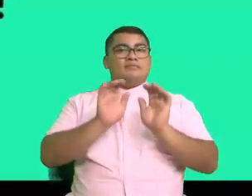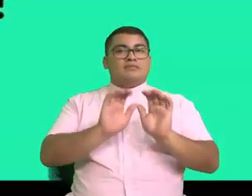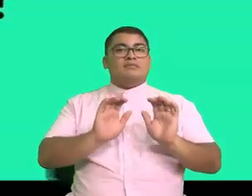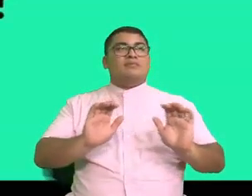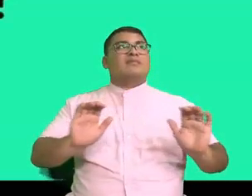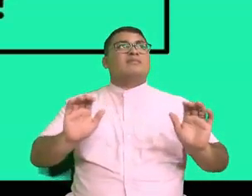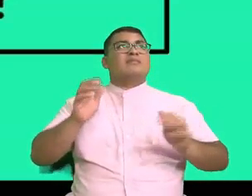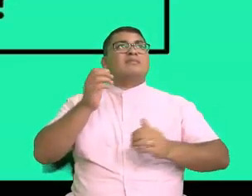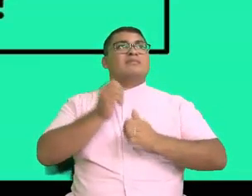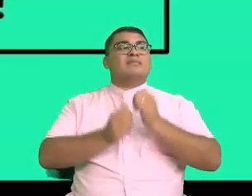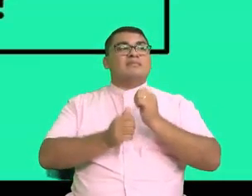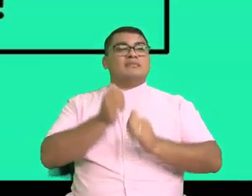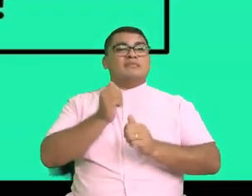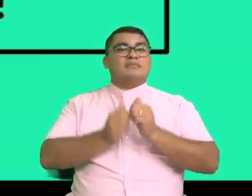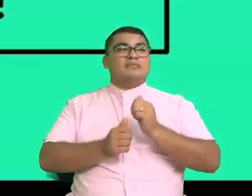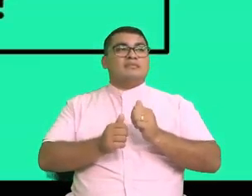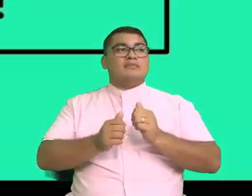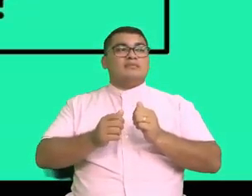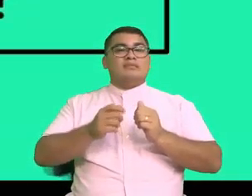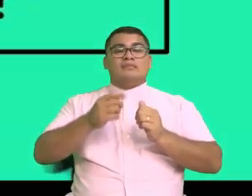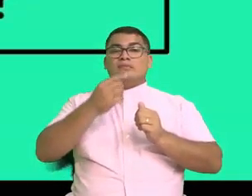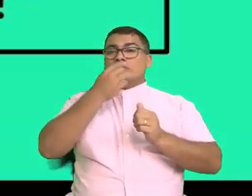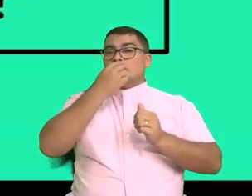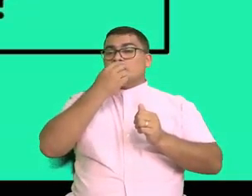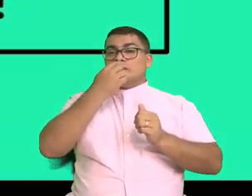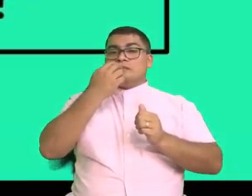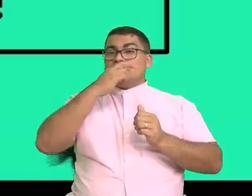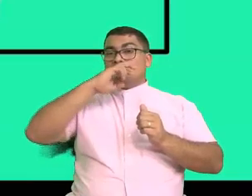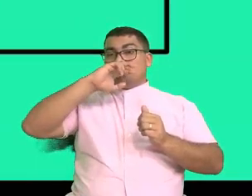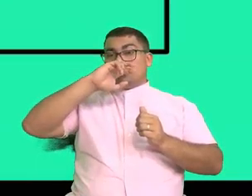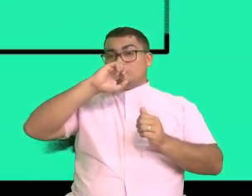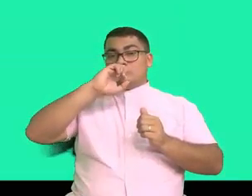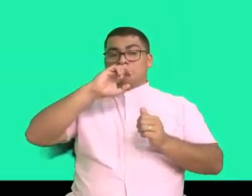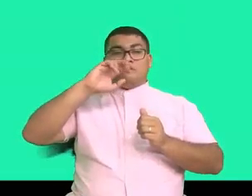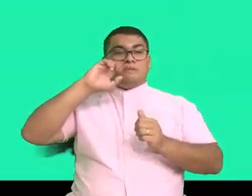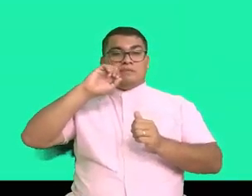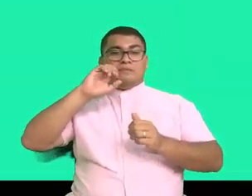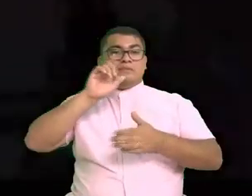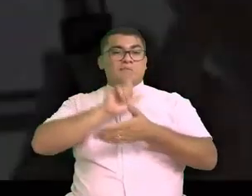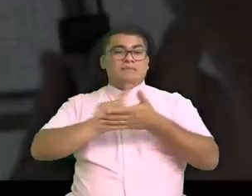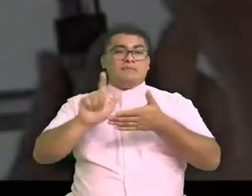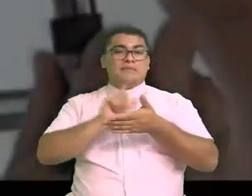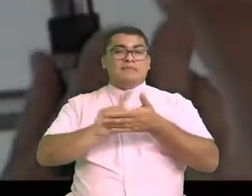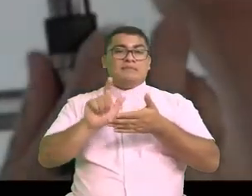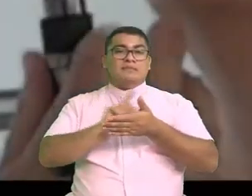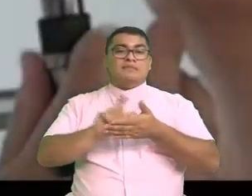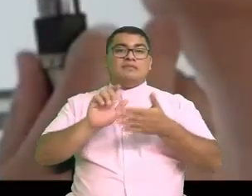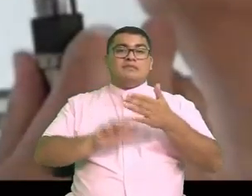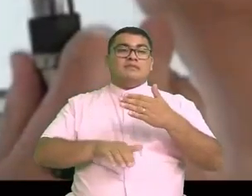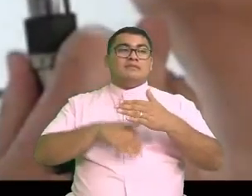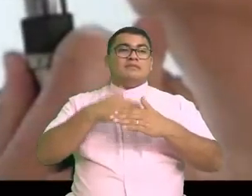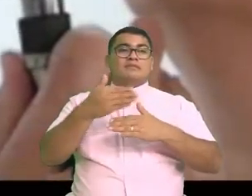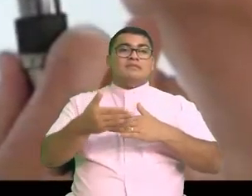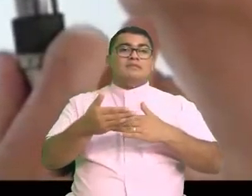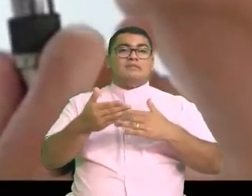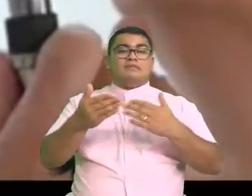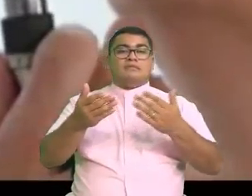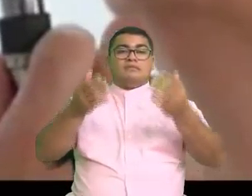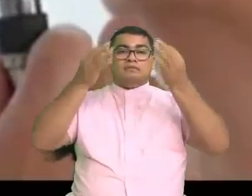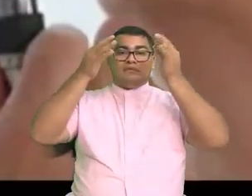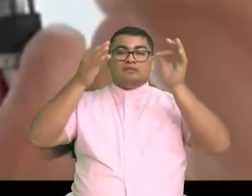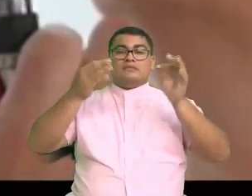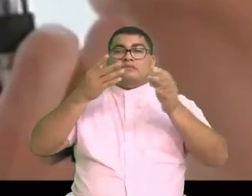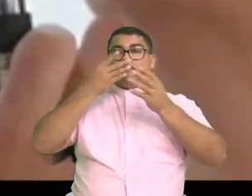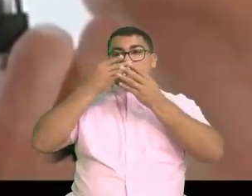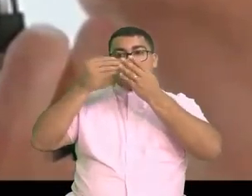problema, doctor, le mandan un lavado nasal, ¿verdad? Que sí. Se le introduce la solución salina. Y después sí. Con la famosa pera, ¿verdad? Sí. Para que se